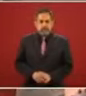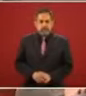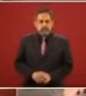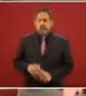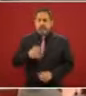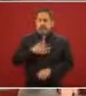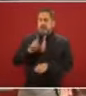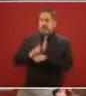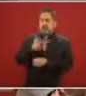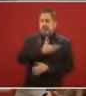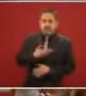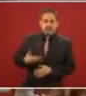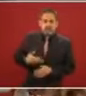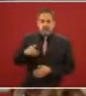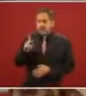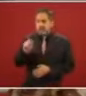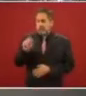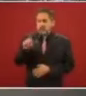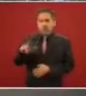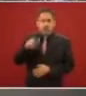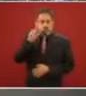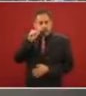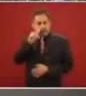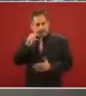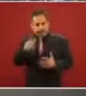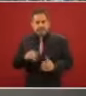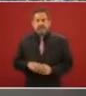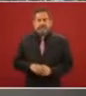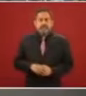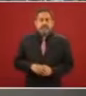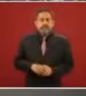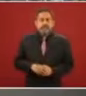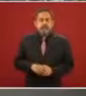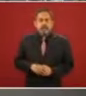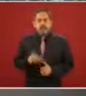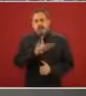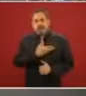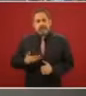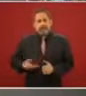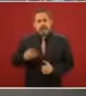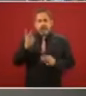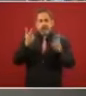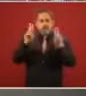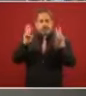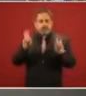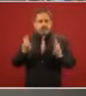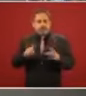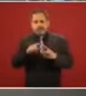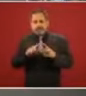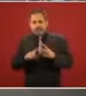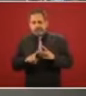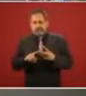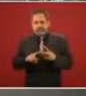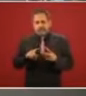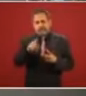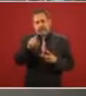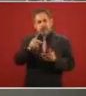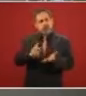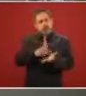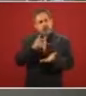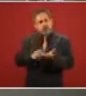Buenos días, presidente. Paul Velázquez, desde Los Mochis, ni uno más. Presidente, dos temas. El primero, usted ha